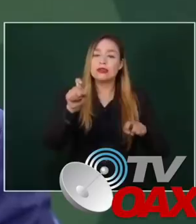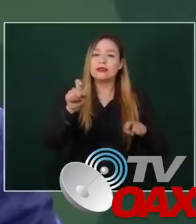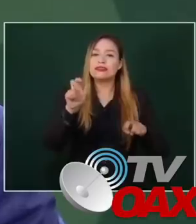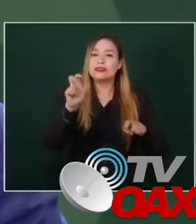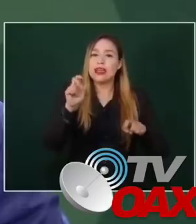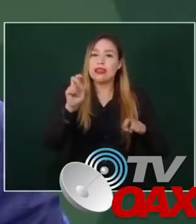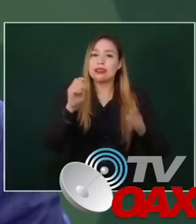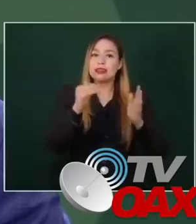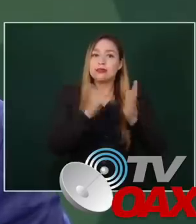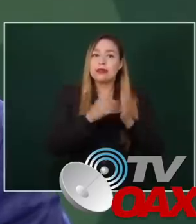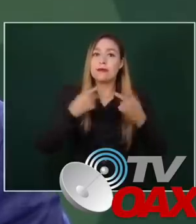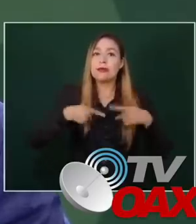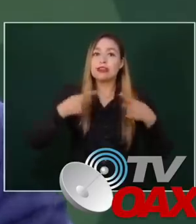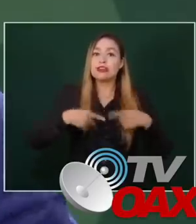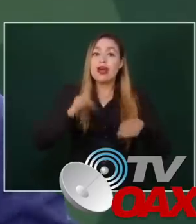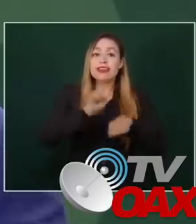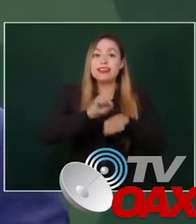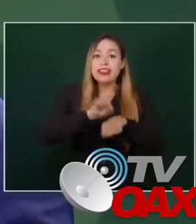diarios,